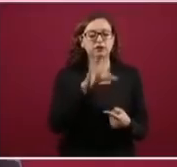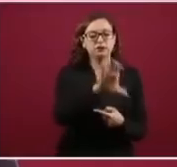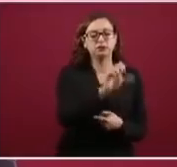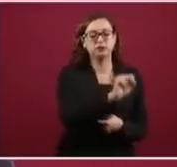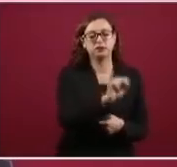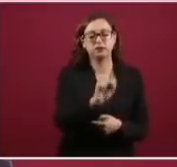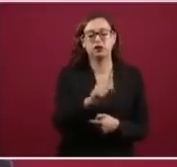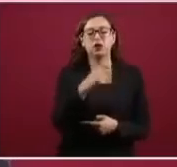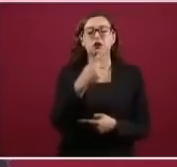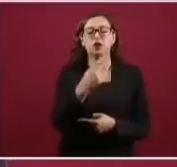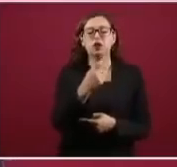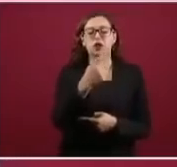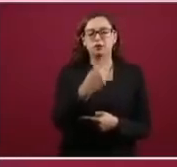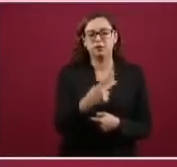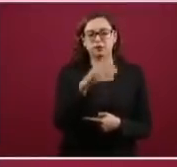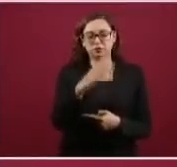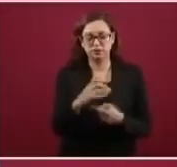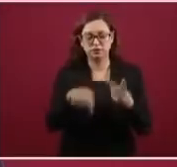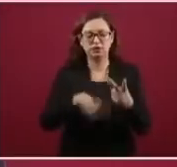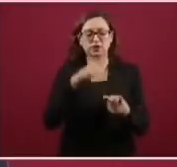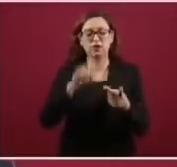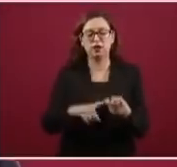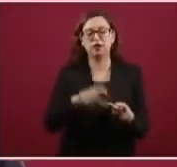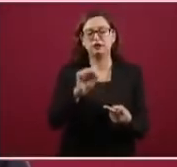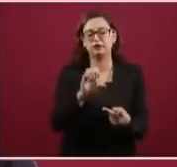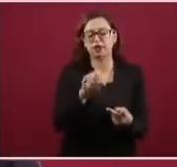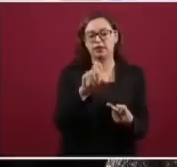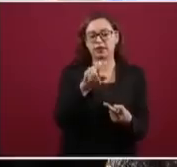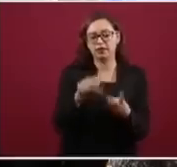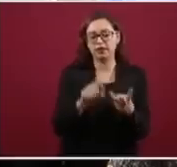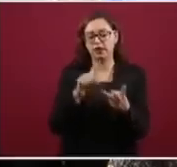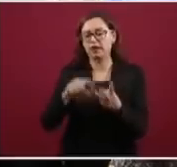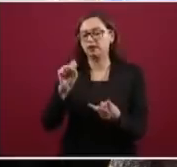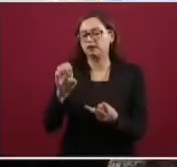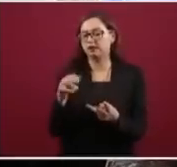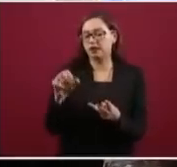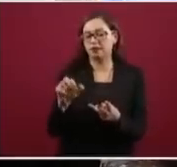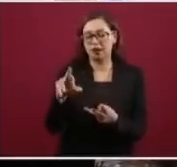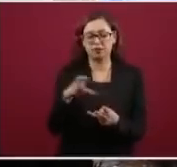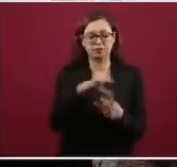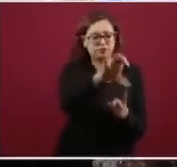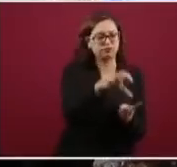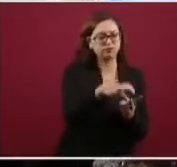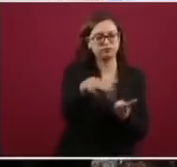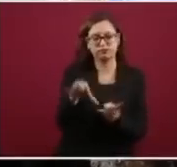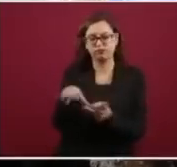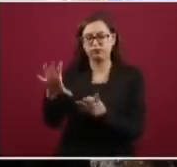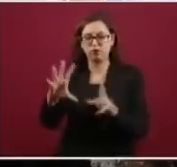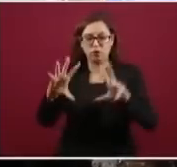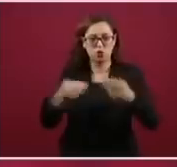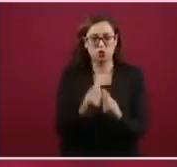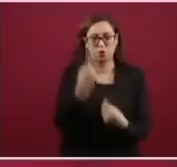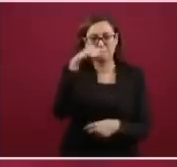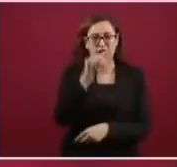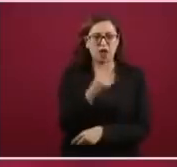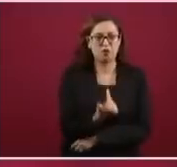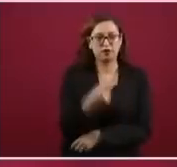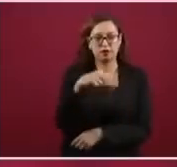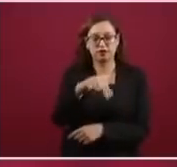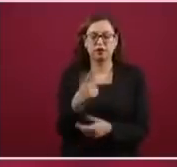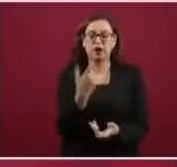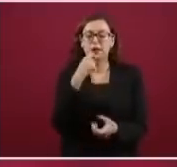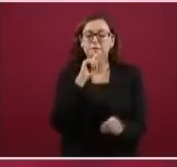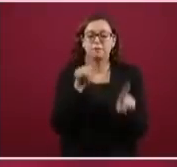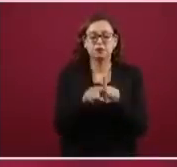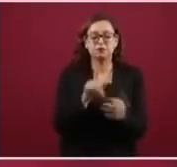y en las secretarías de defensa y de marina y por último en la serie de apoyos